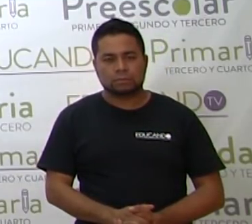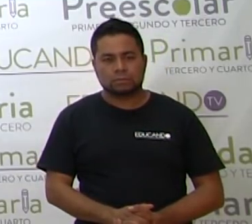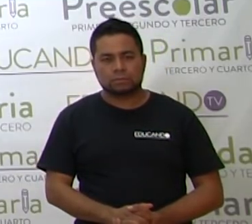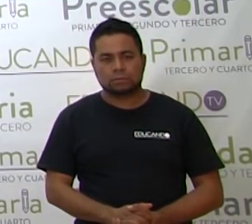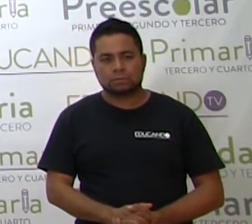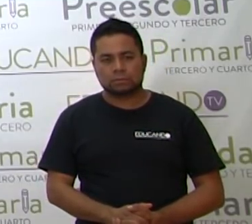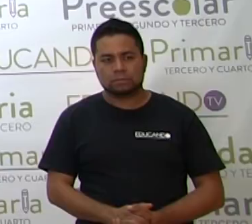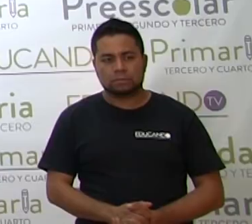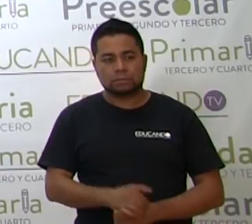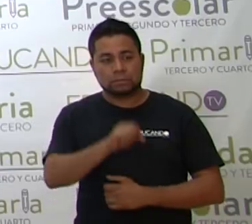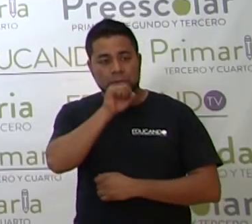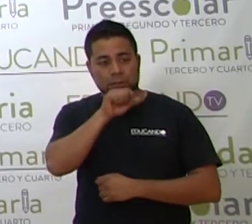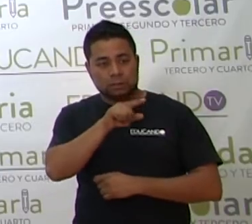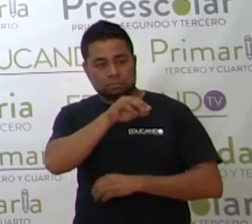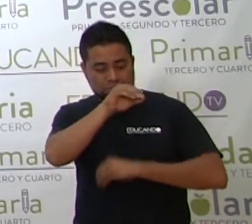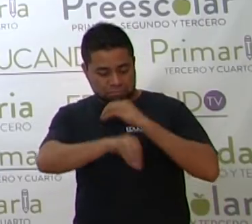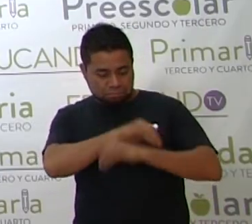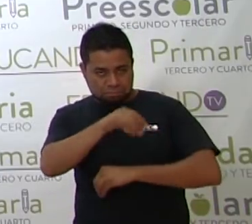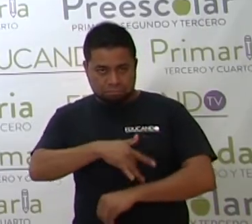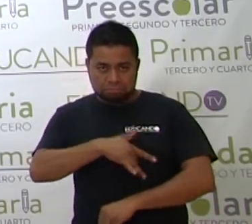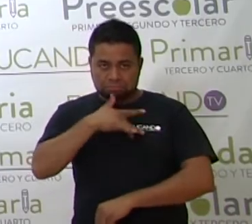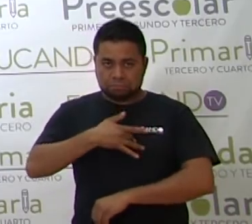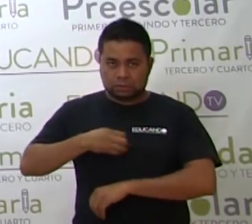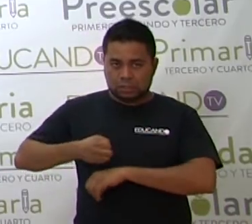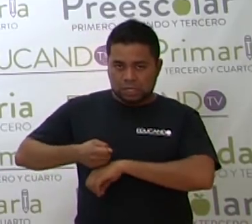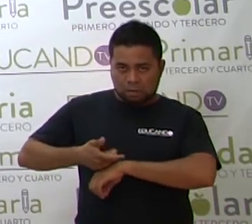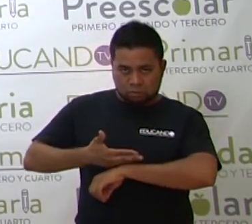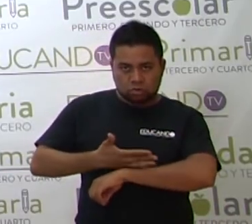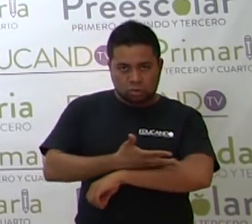y emociones